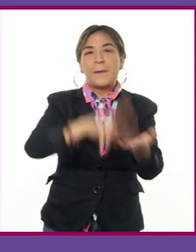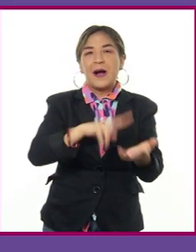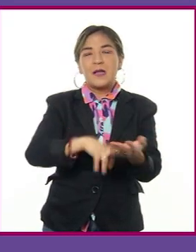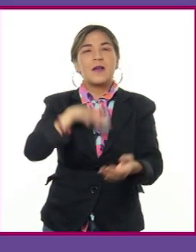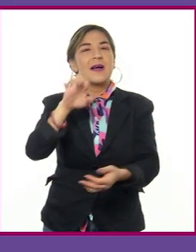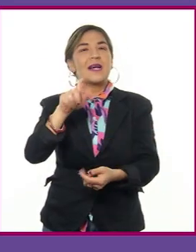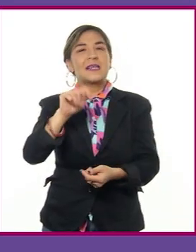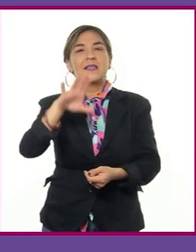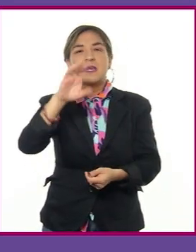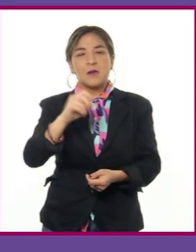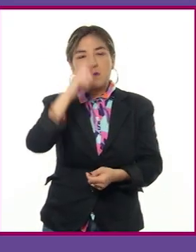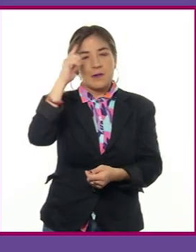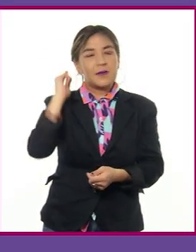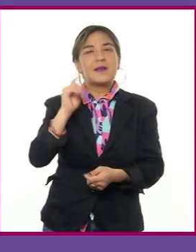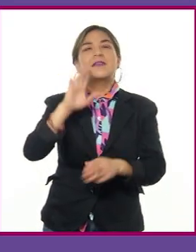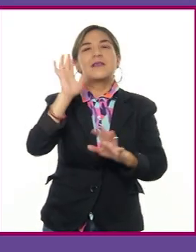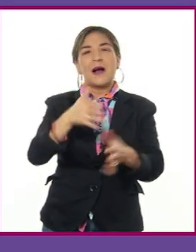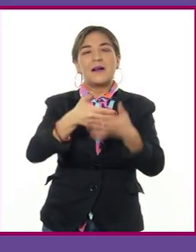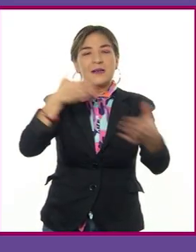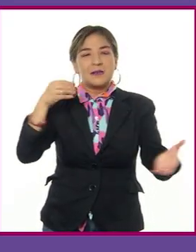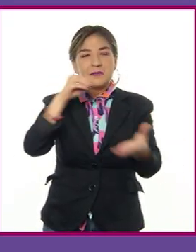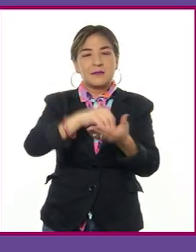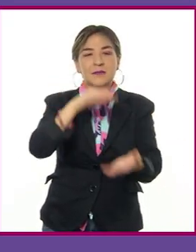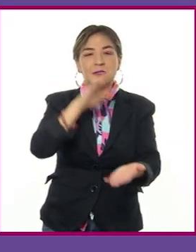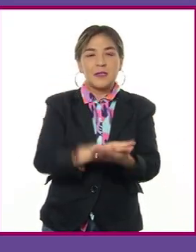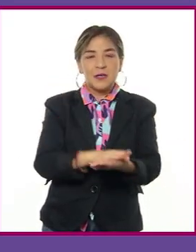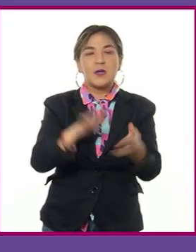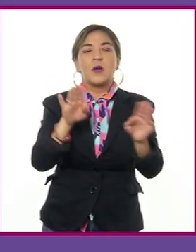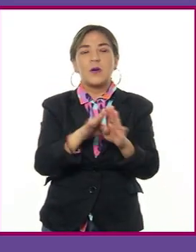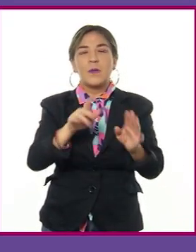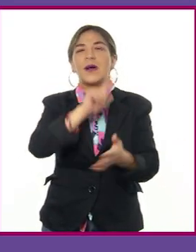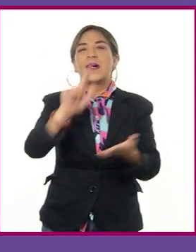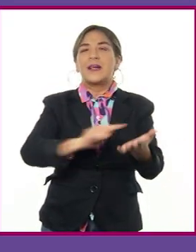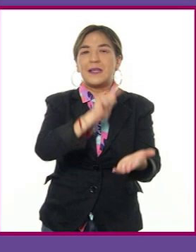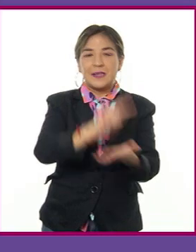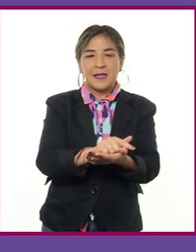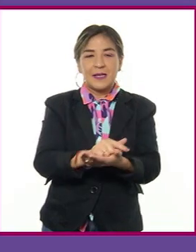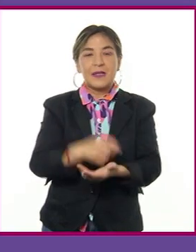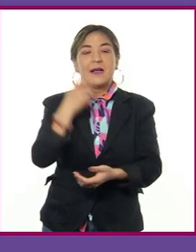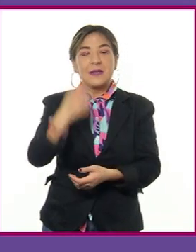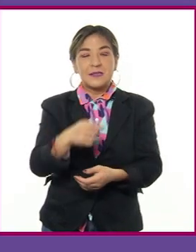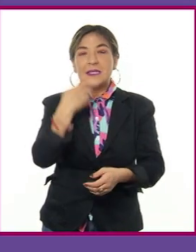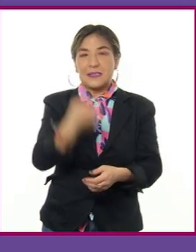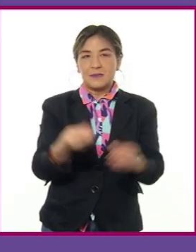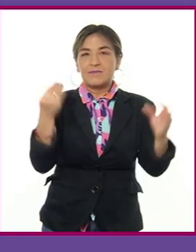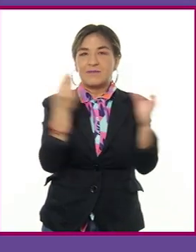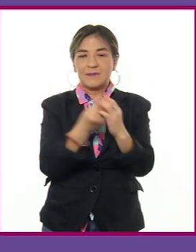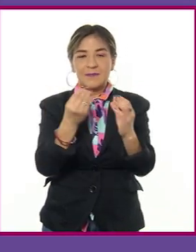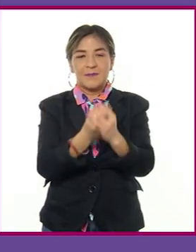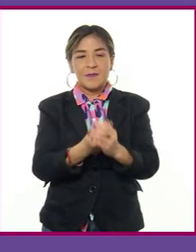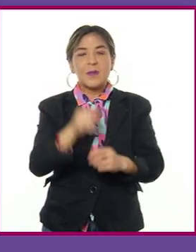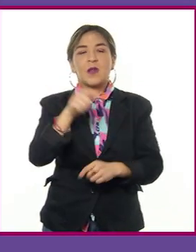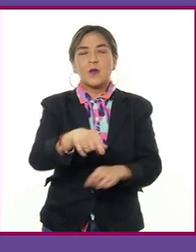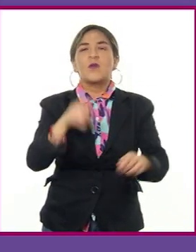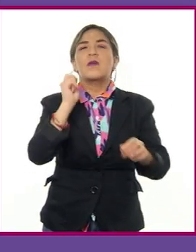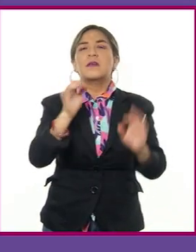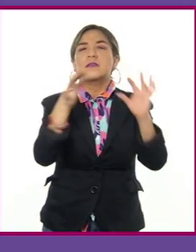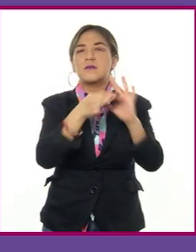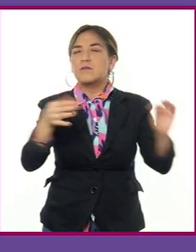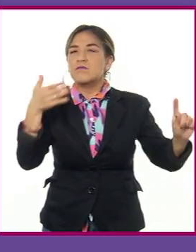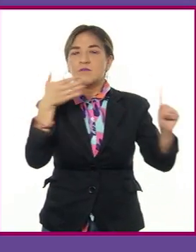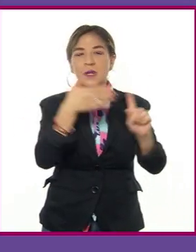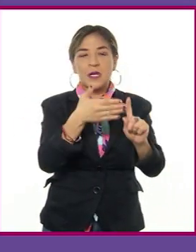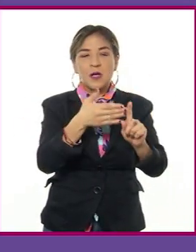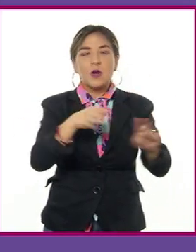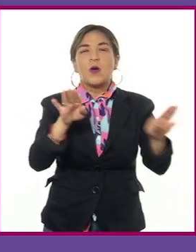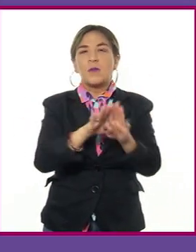éticos estipulados ya en leyes y códigos. Precisamente, a lo largo de esta sesión estamos haciendo énfasis en